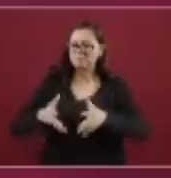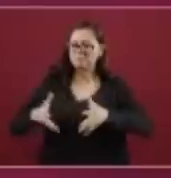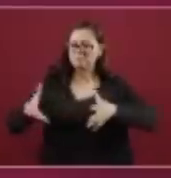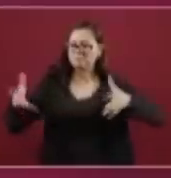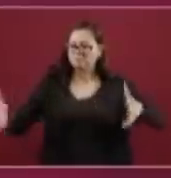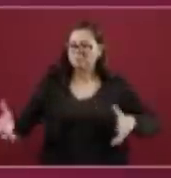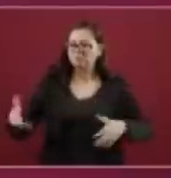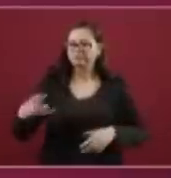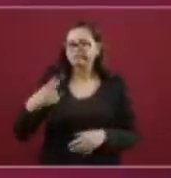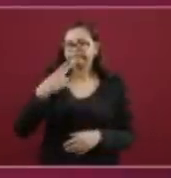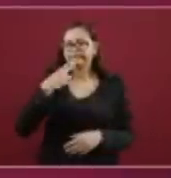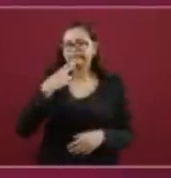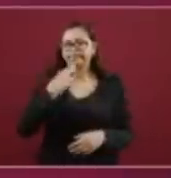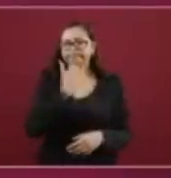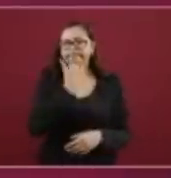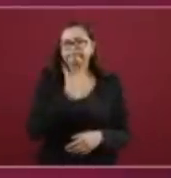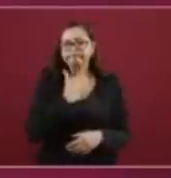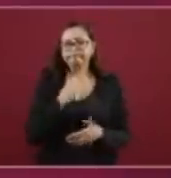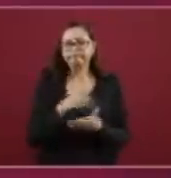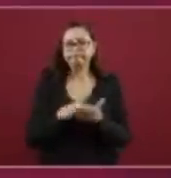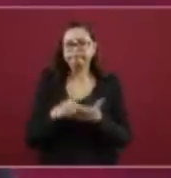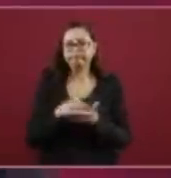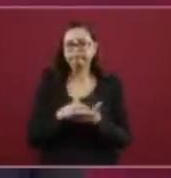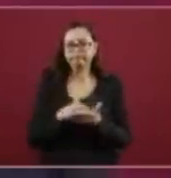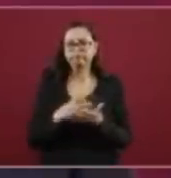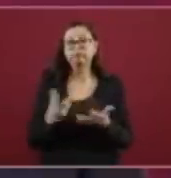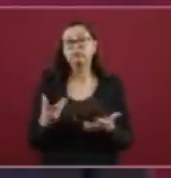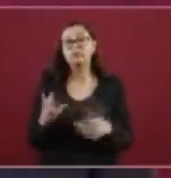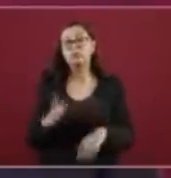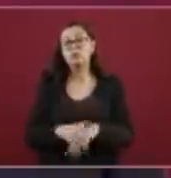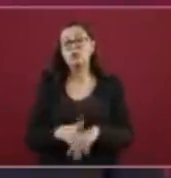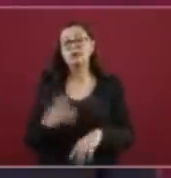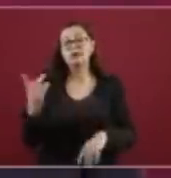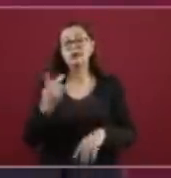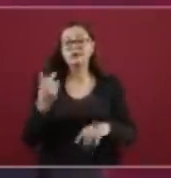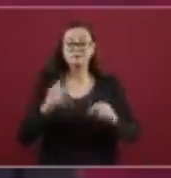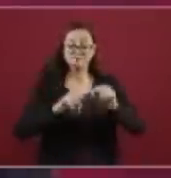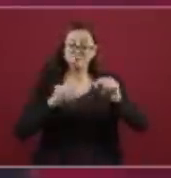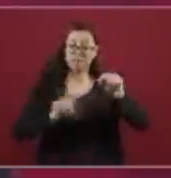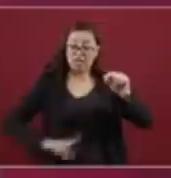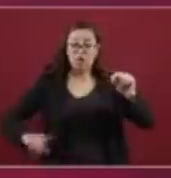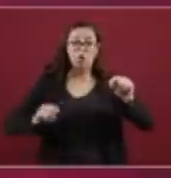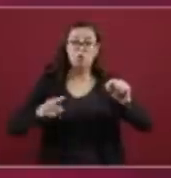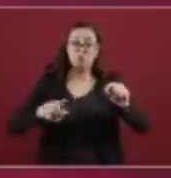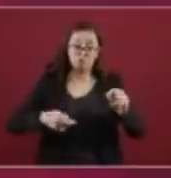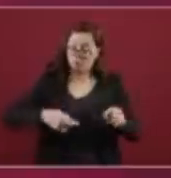porque la población mexicana, por nuestras culturas,